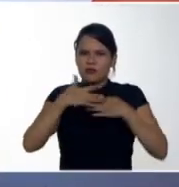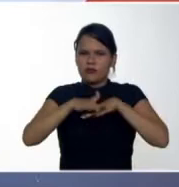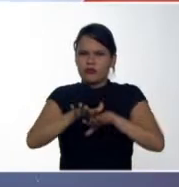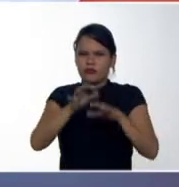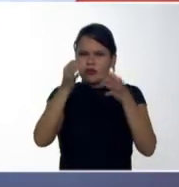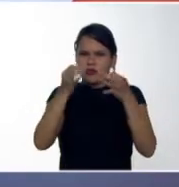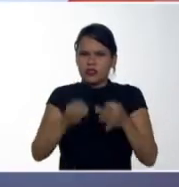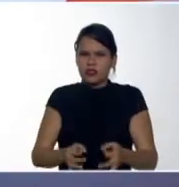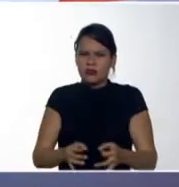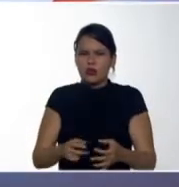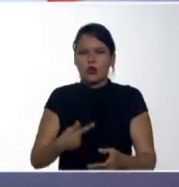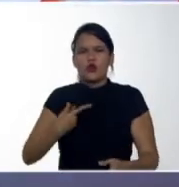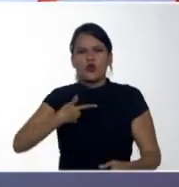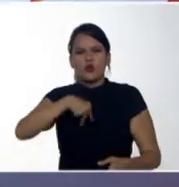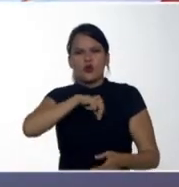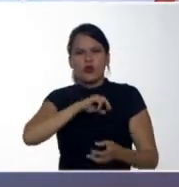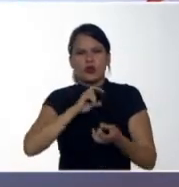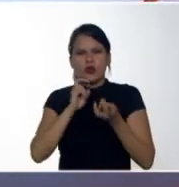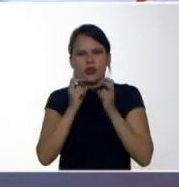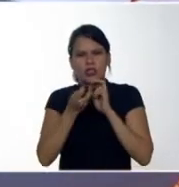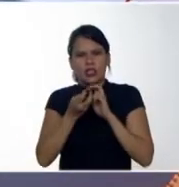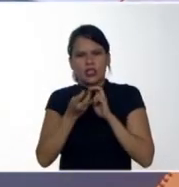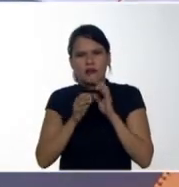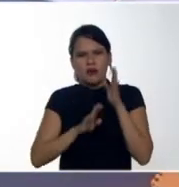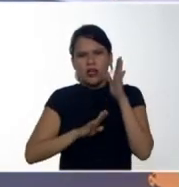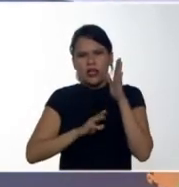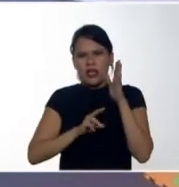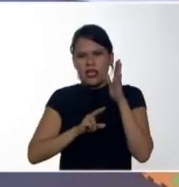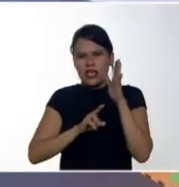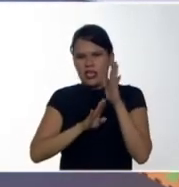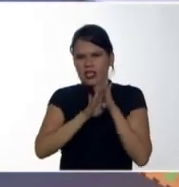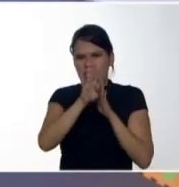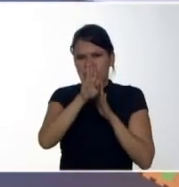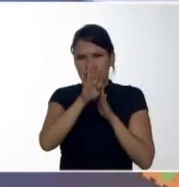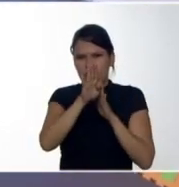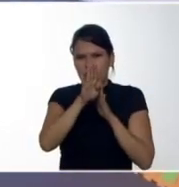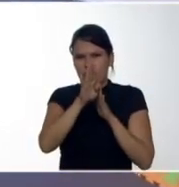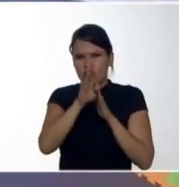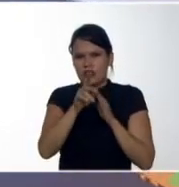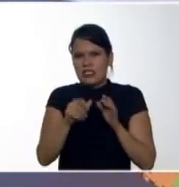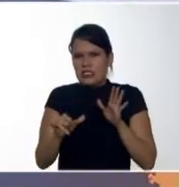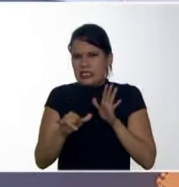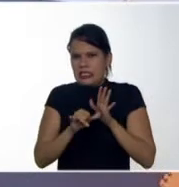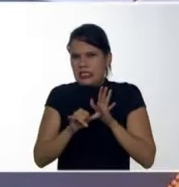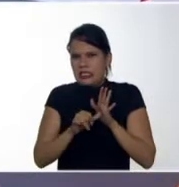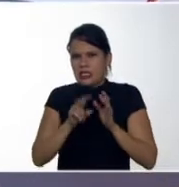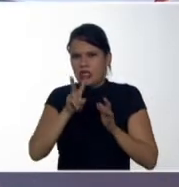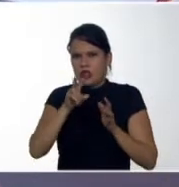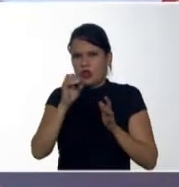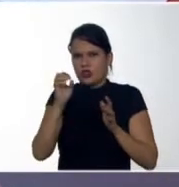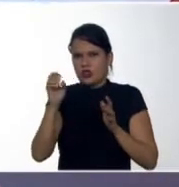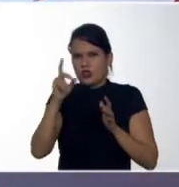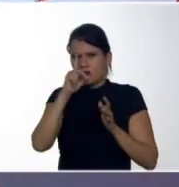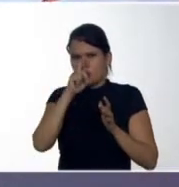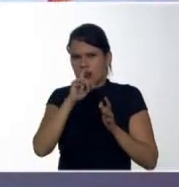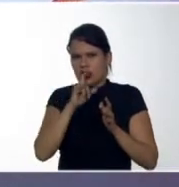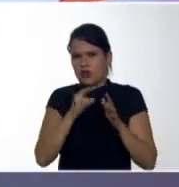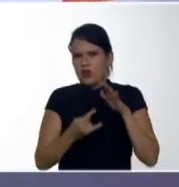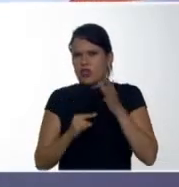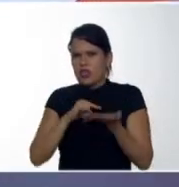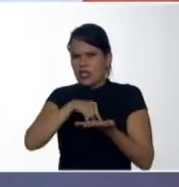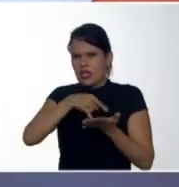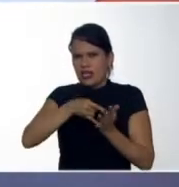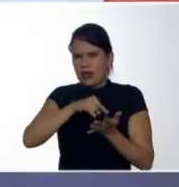nuestro tema generador, rumbo al Bicentenario de Carabobo. Pero ahora vamos con nuestra maravillosa